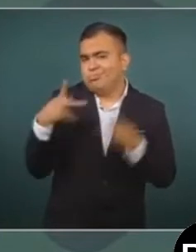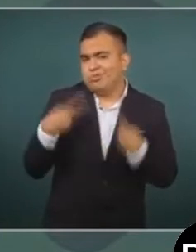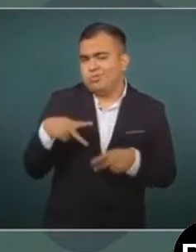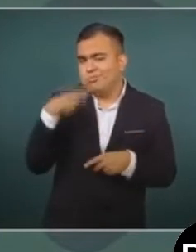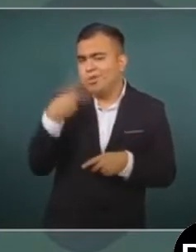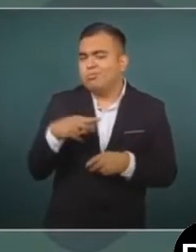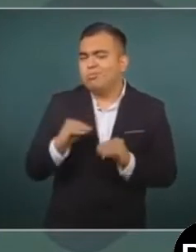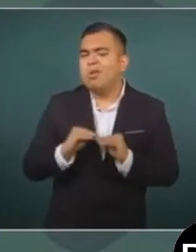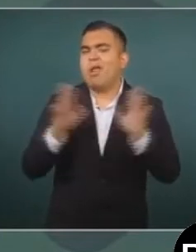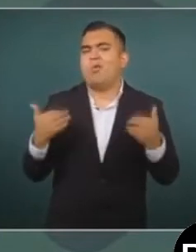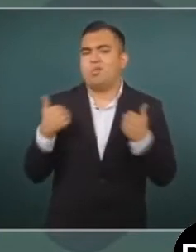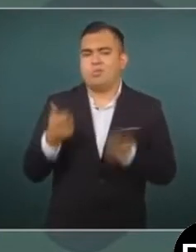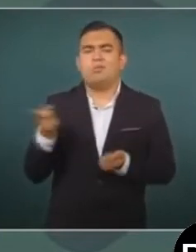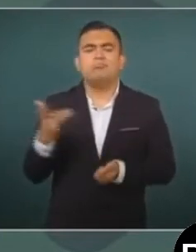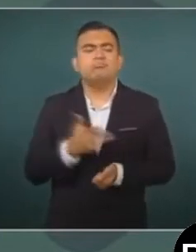certero